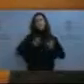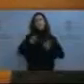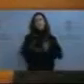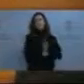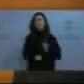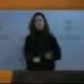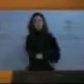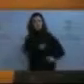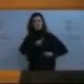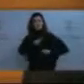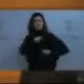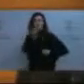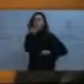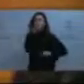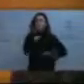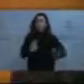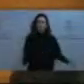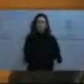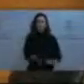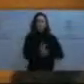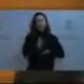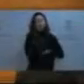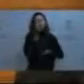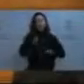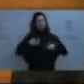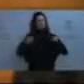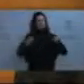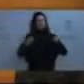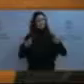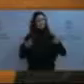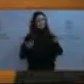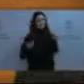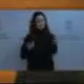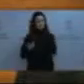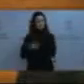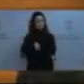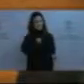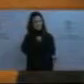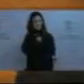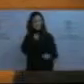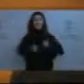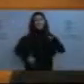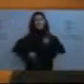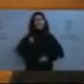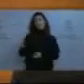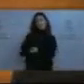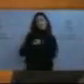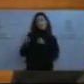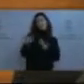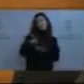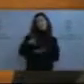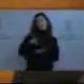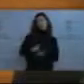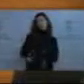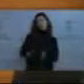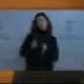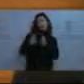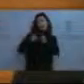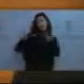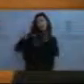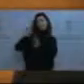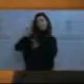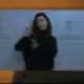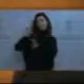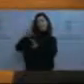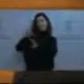contestación, sinceramente, señora consejera, para mí fue sorprendente, porque usted misma me contesta diciendo, según información suministrada por la empresa Sogepsa, como si